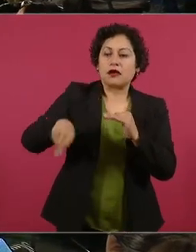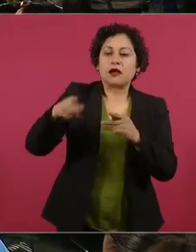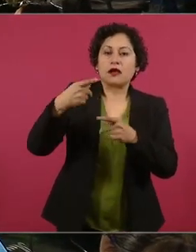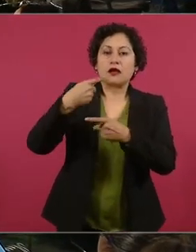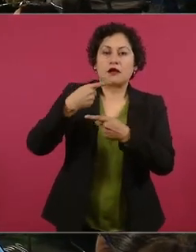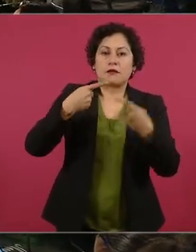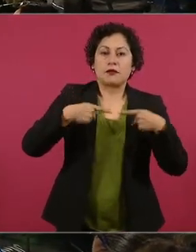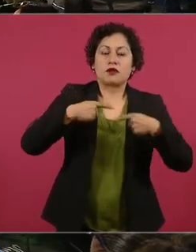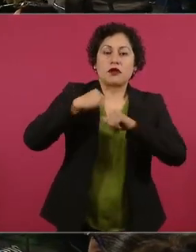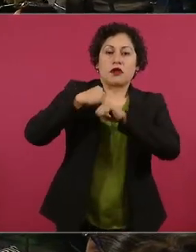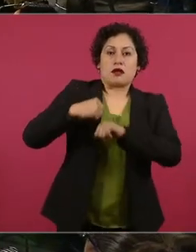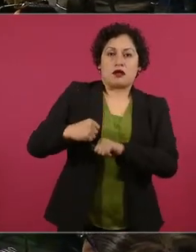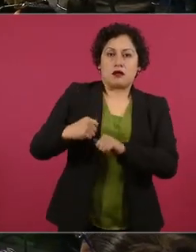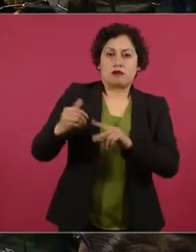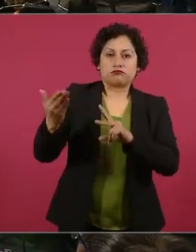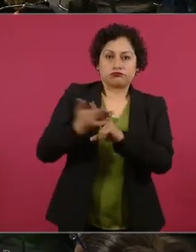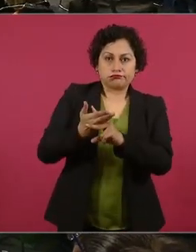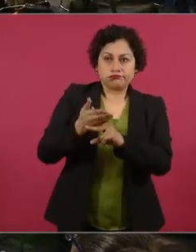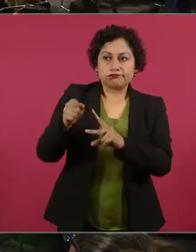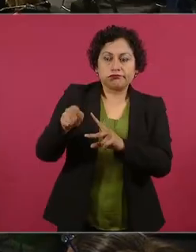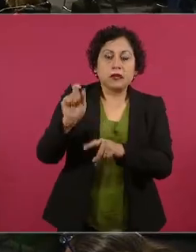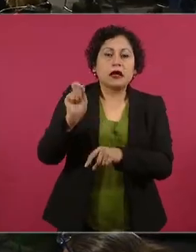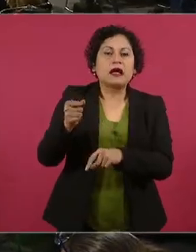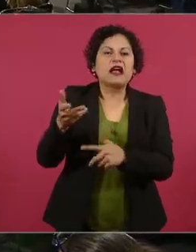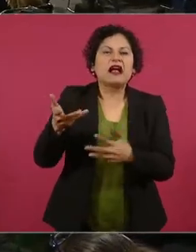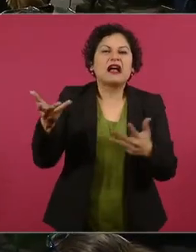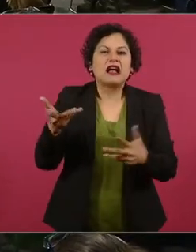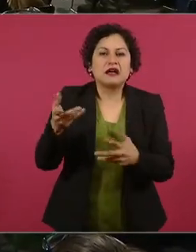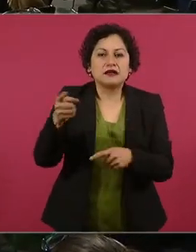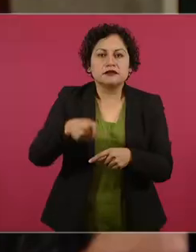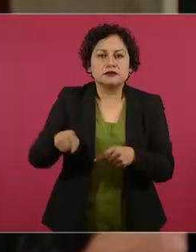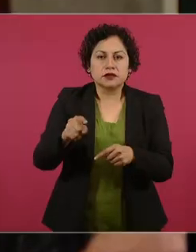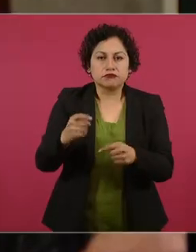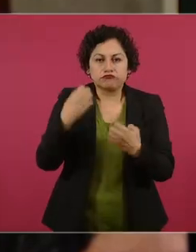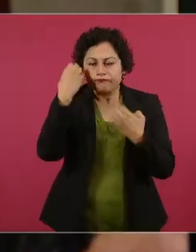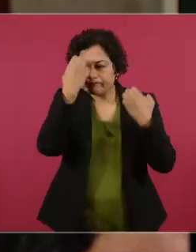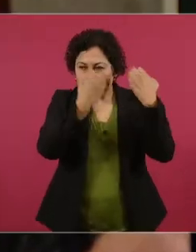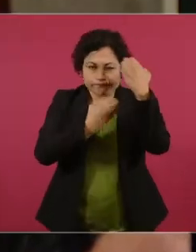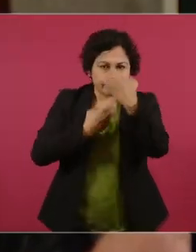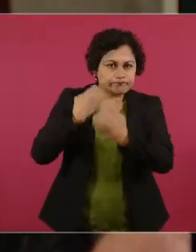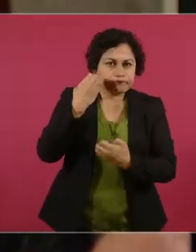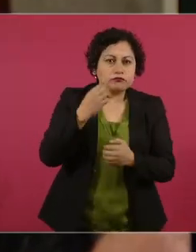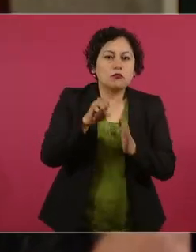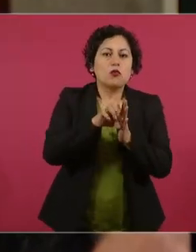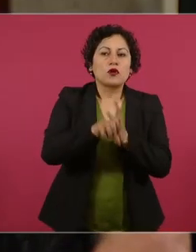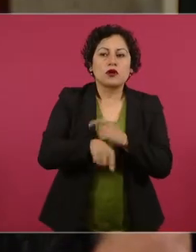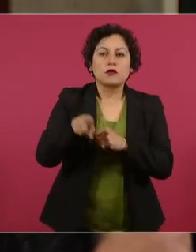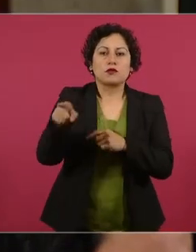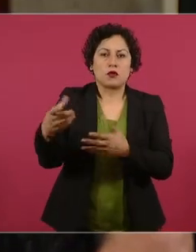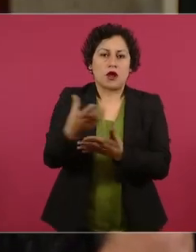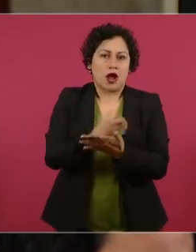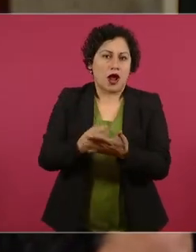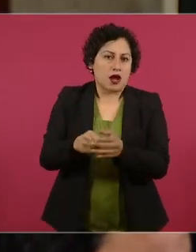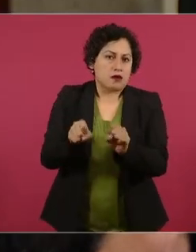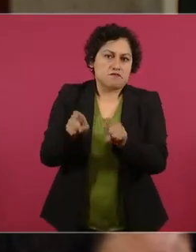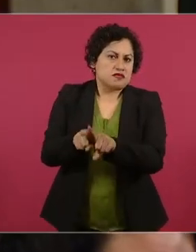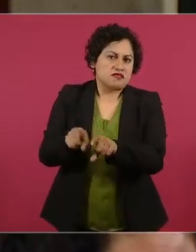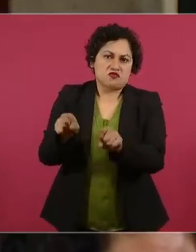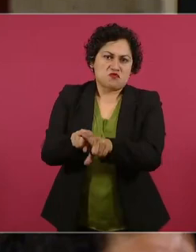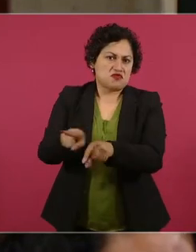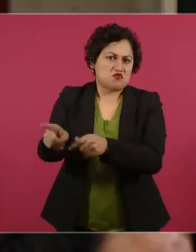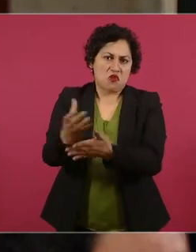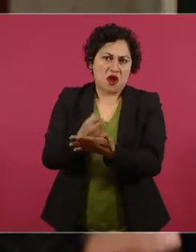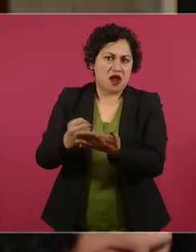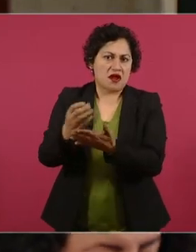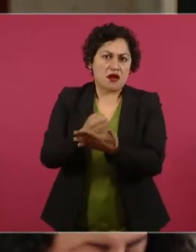para poder hacer un incremento gradual a lo mejor de hacer una que siga ganando lo mismo el mando medio, pero